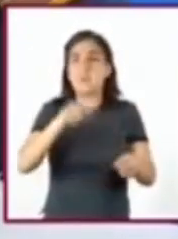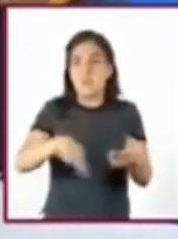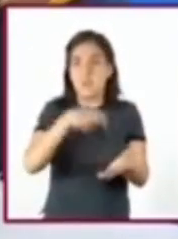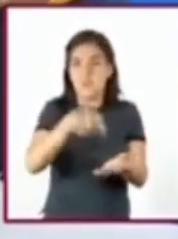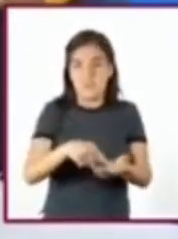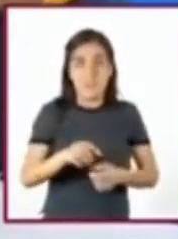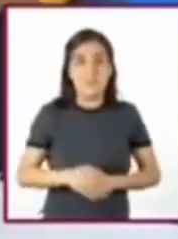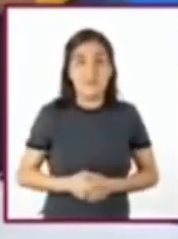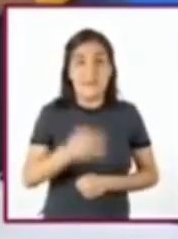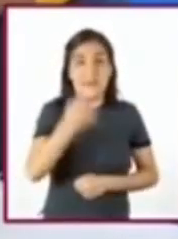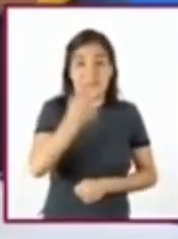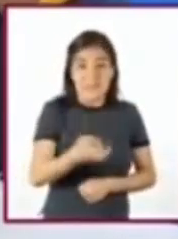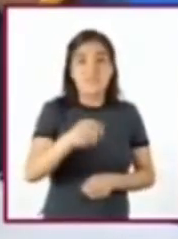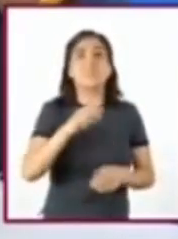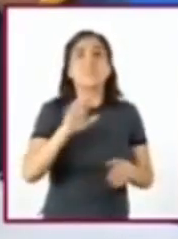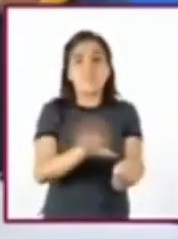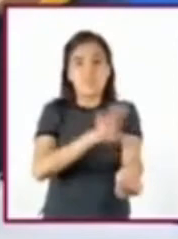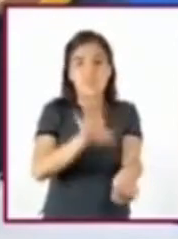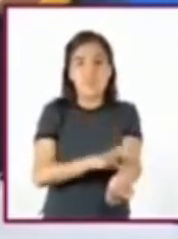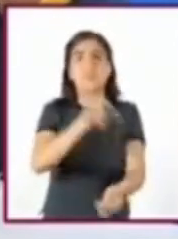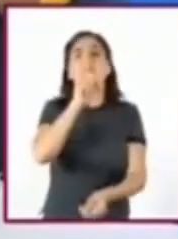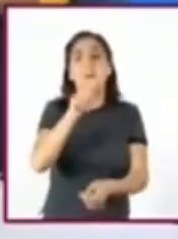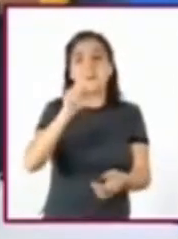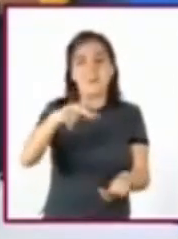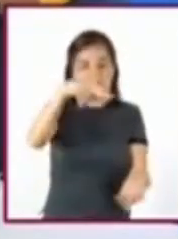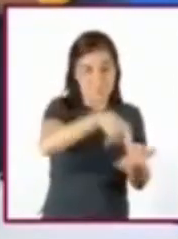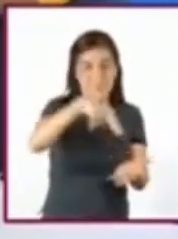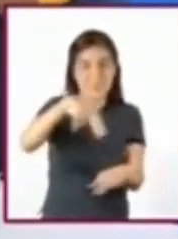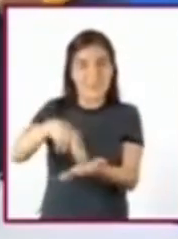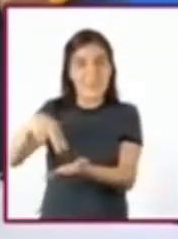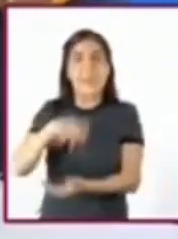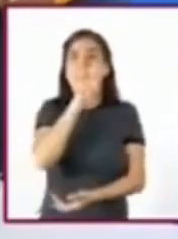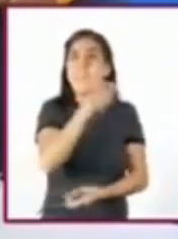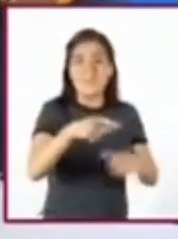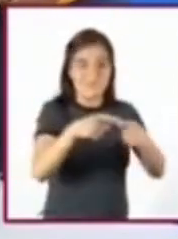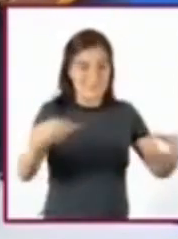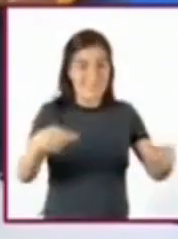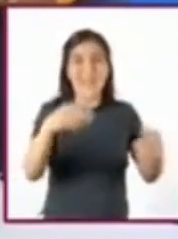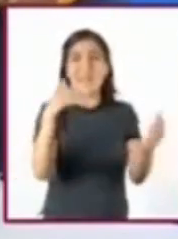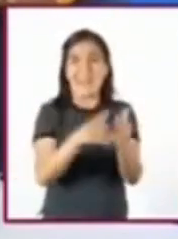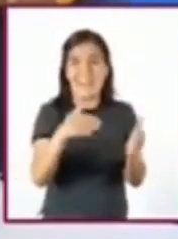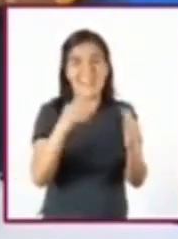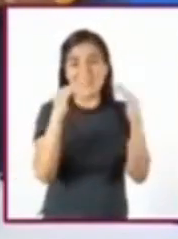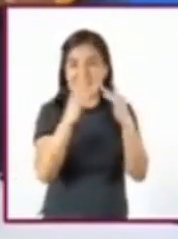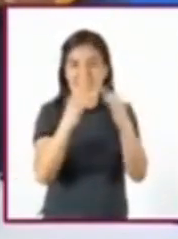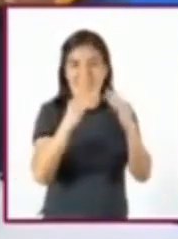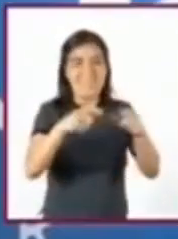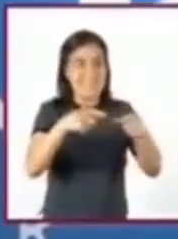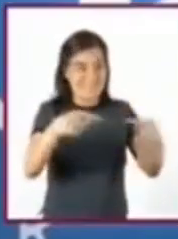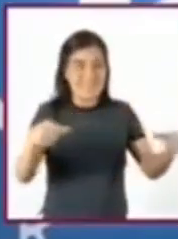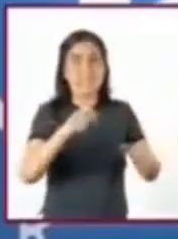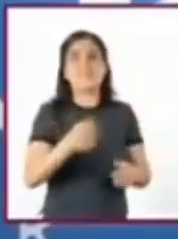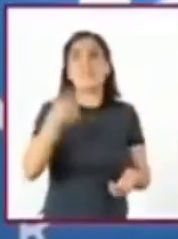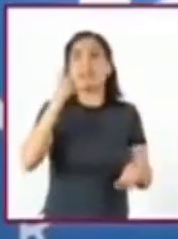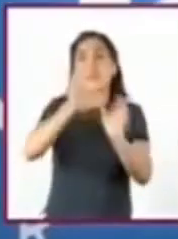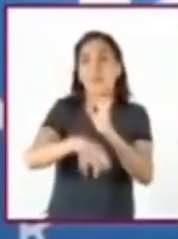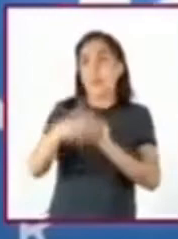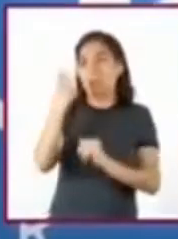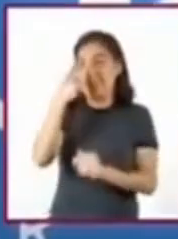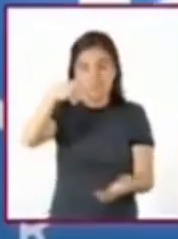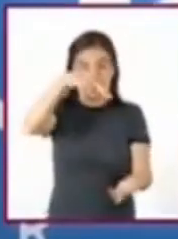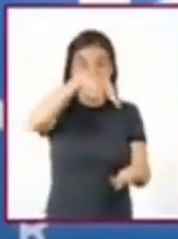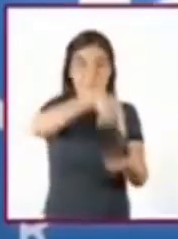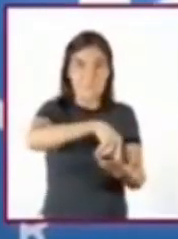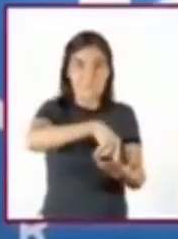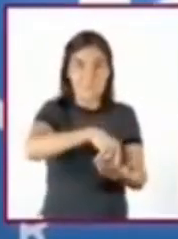Este tipo de corriente es la que obtenemos de los contactos en nuestra casa. Cuando conectamos un aparato eléctrico, por ejemplo. Maestra,